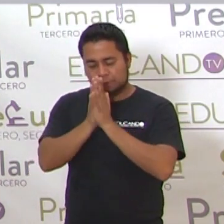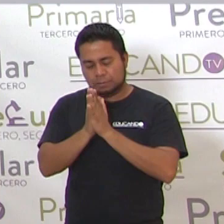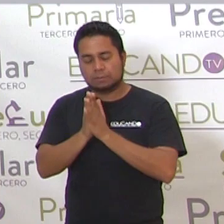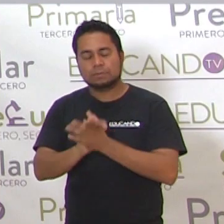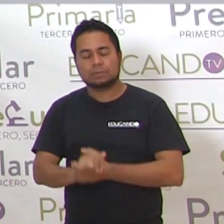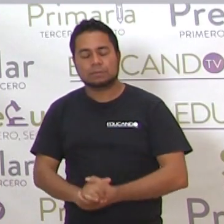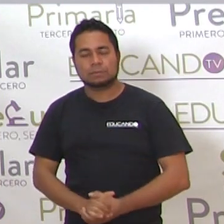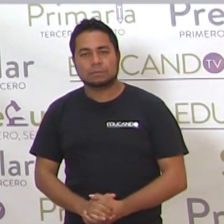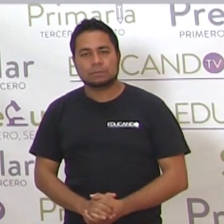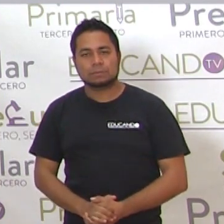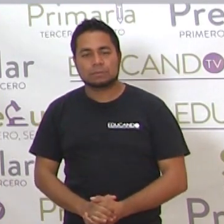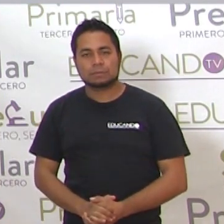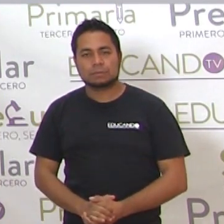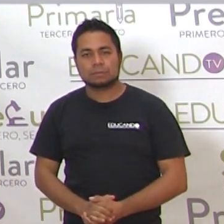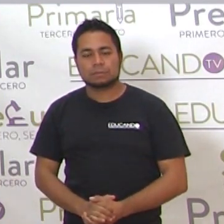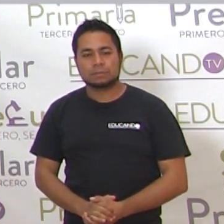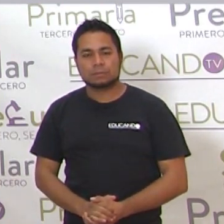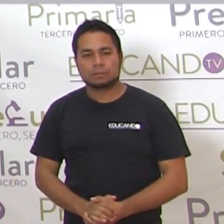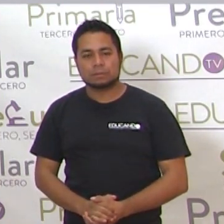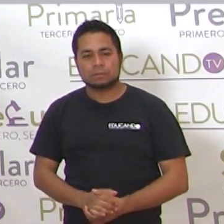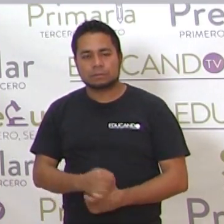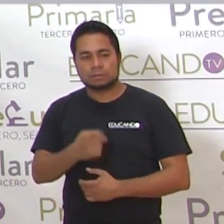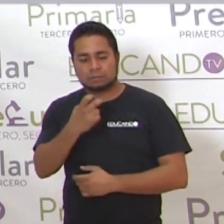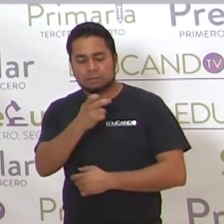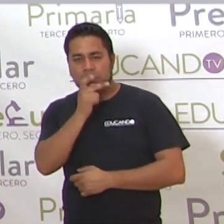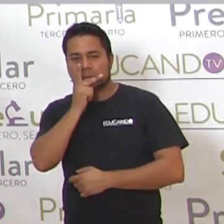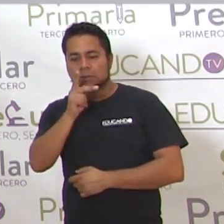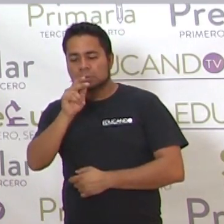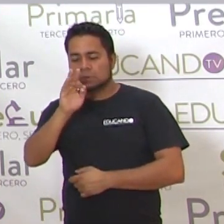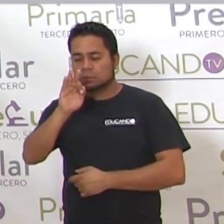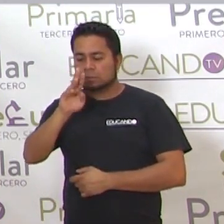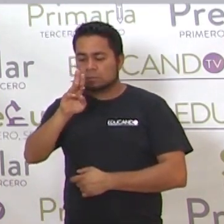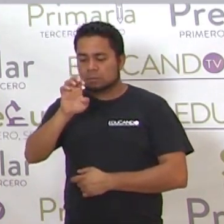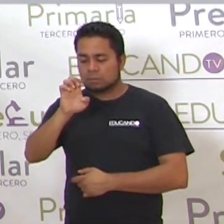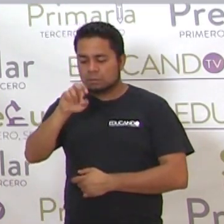la fuente bien